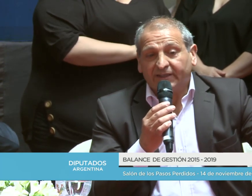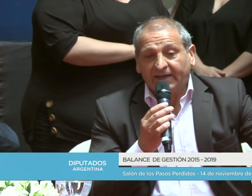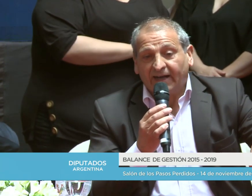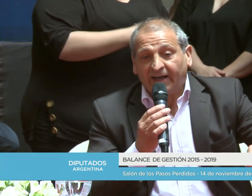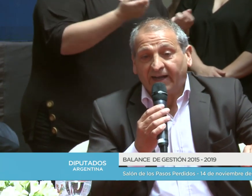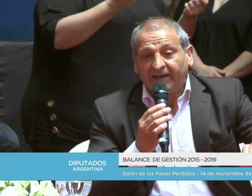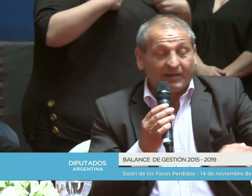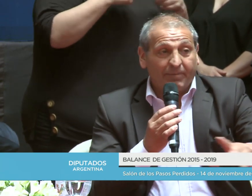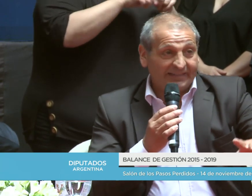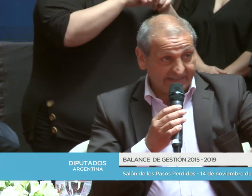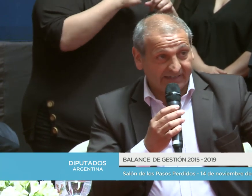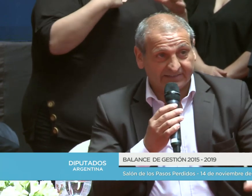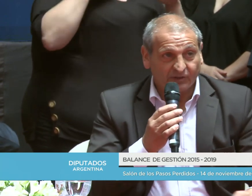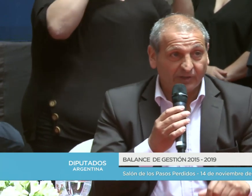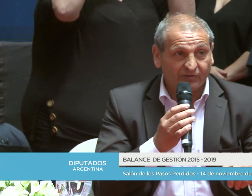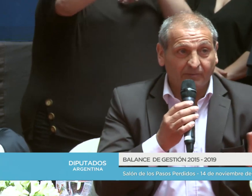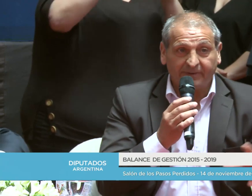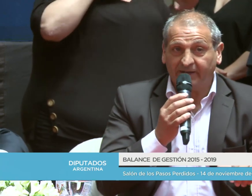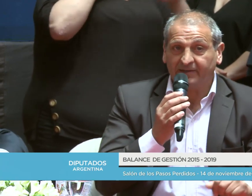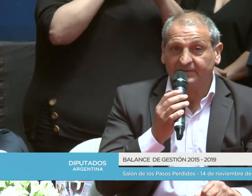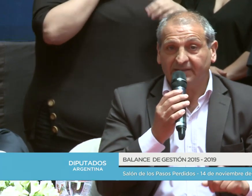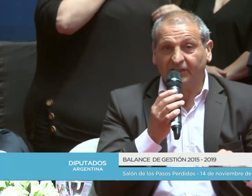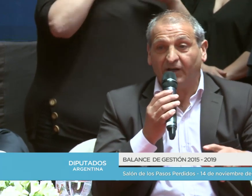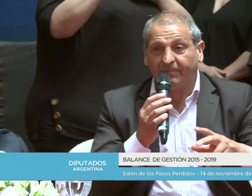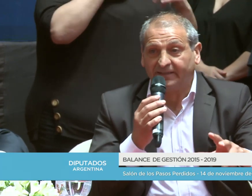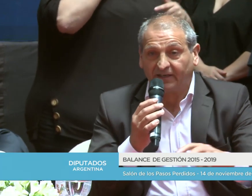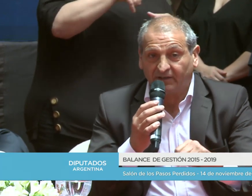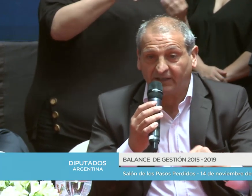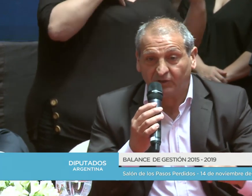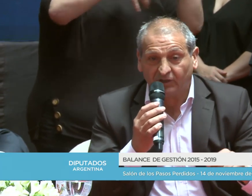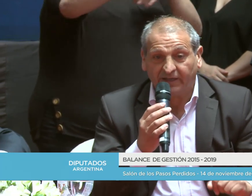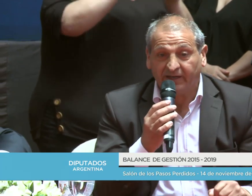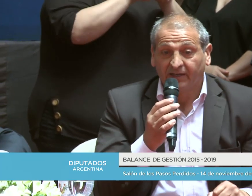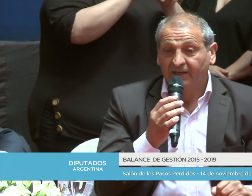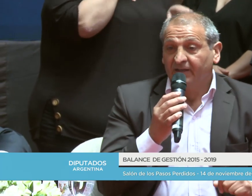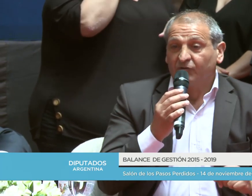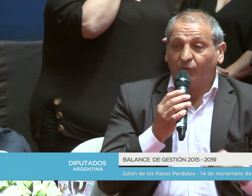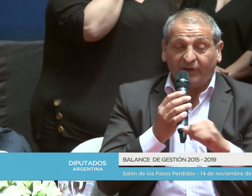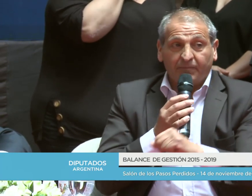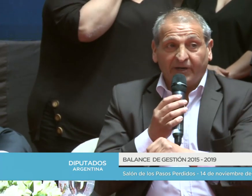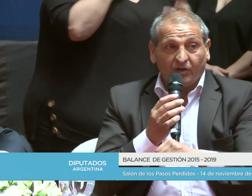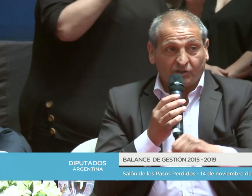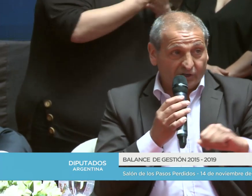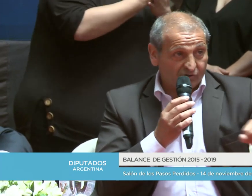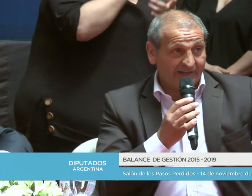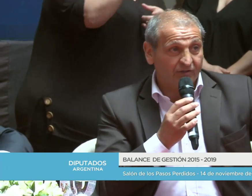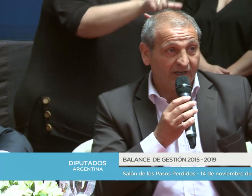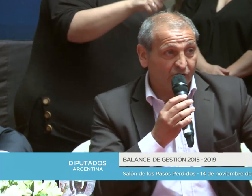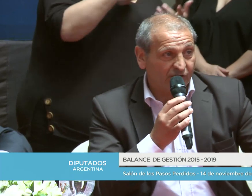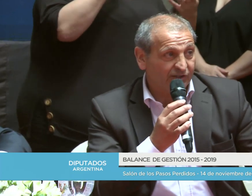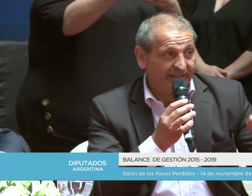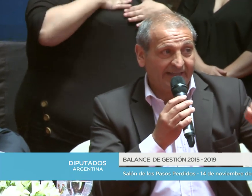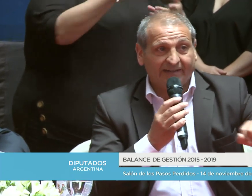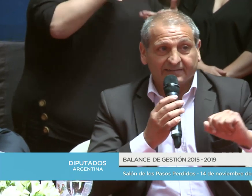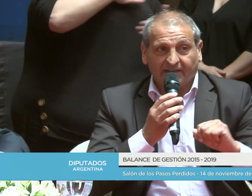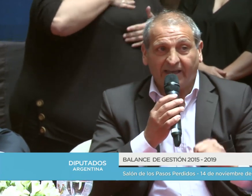uno tenga esa empatía, que como digo, siempre entiendo la empatía con esta cuestión de sufrir por el otro y gozar con el